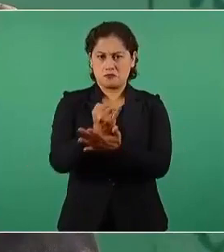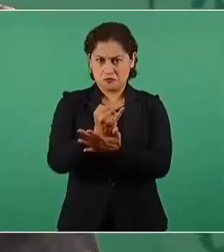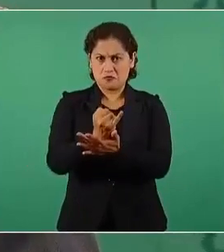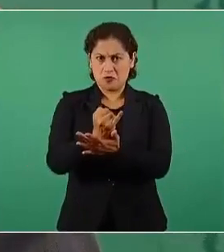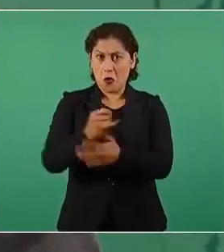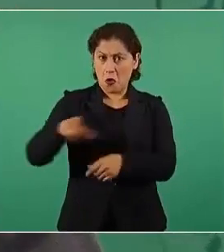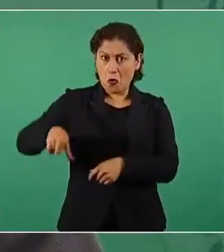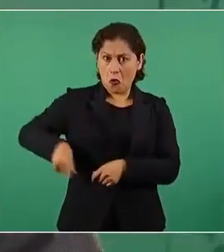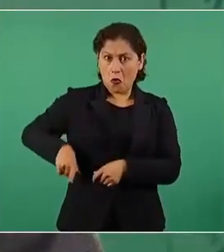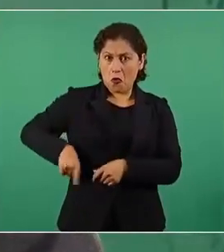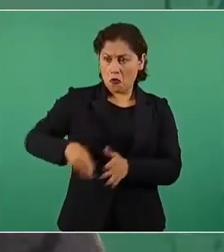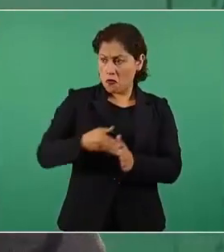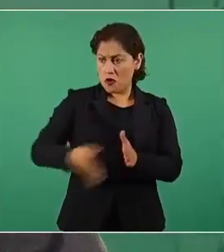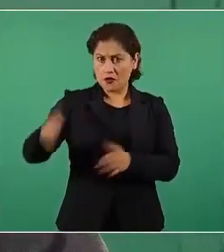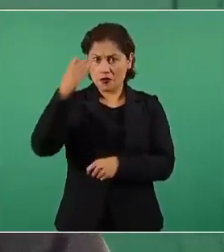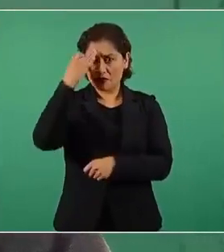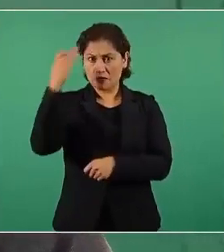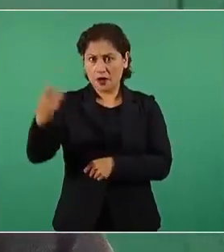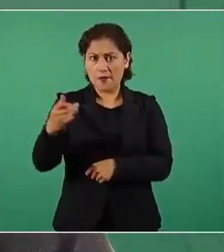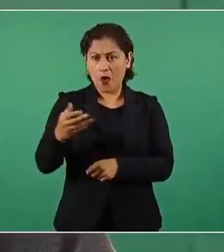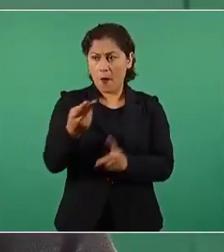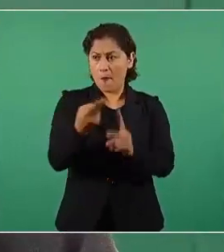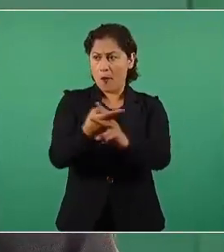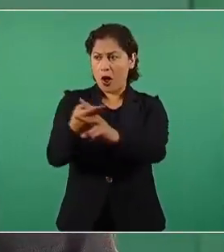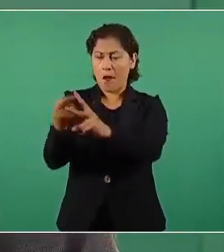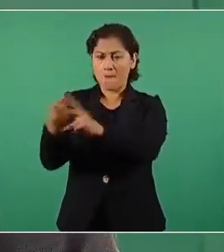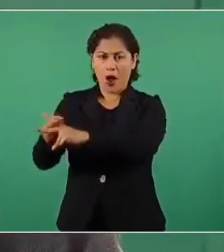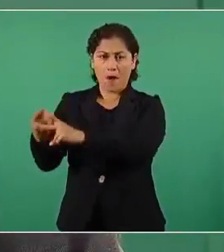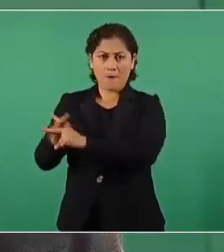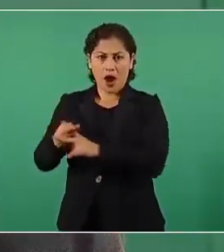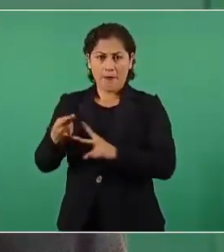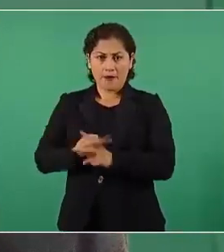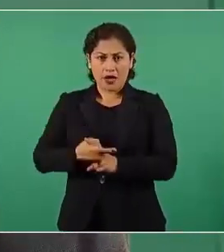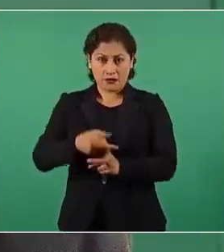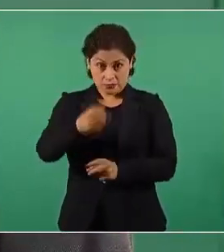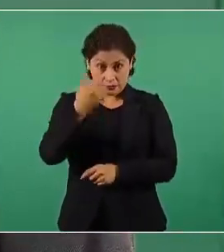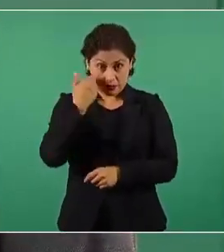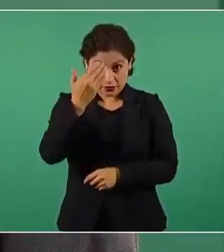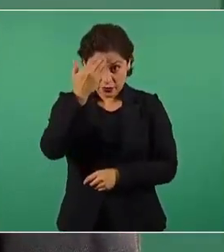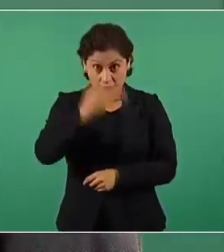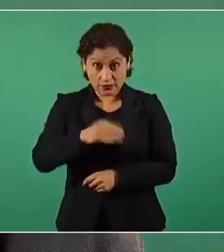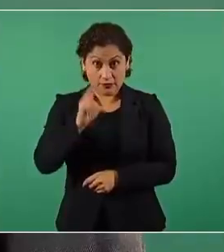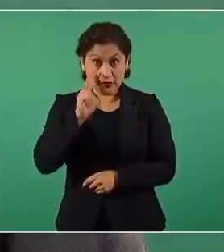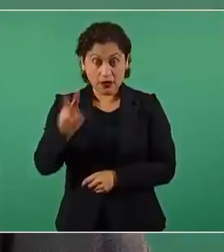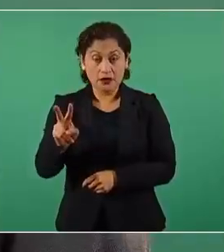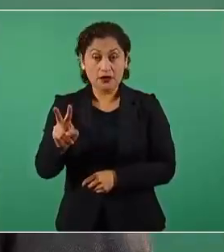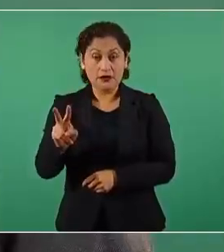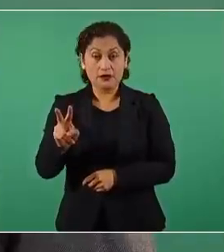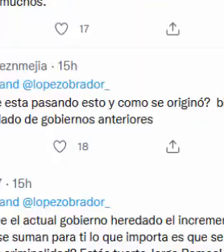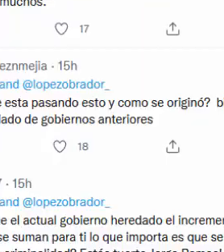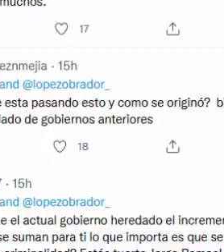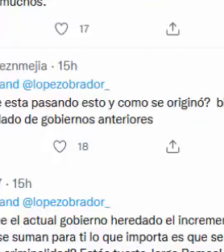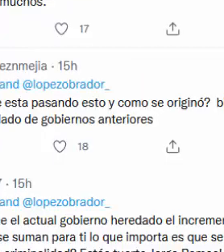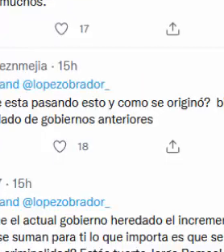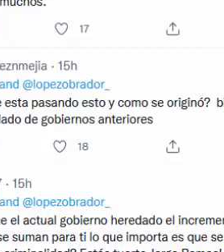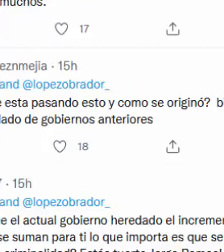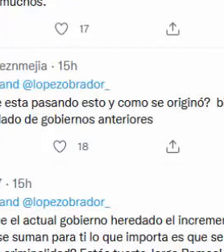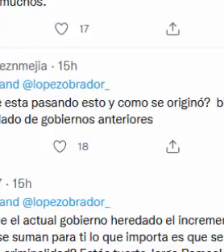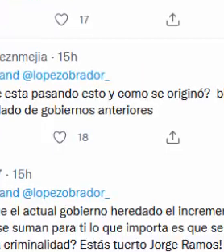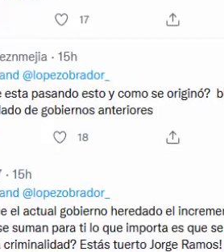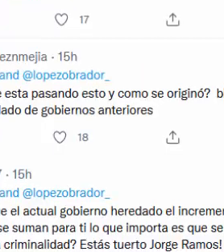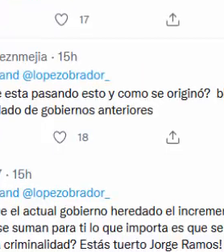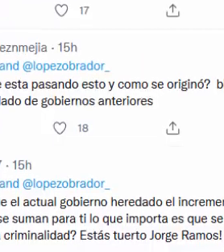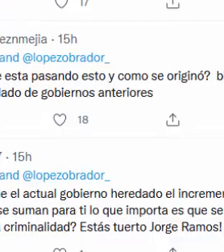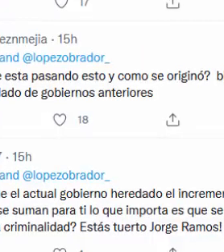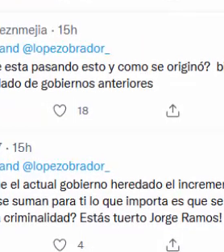a los índices de homicidios en México, en su mayoría producto de la batalla de grupos del narcotráfico. Jorge Ramos respondió al